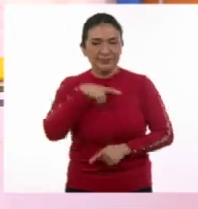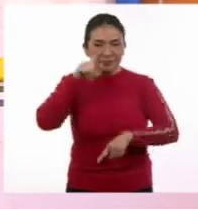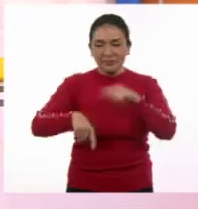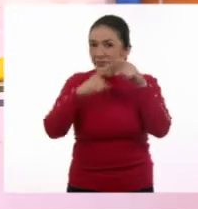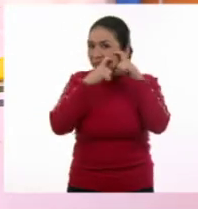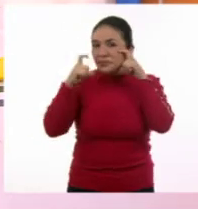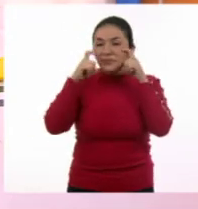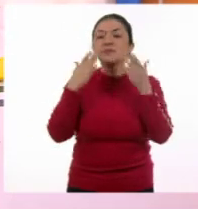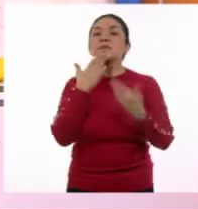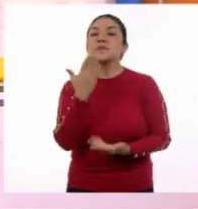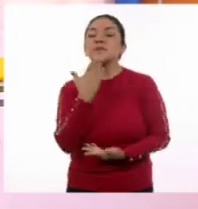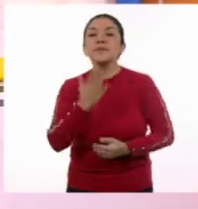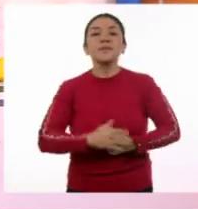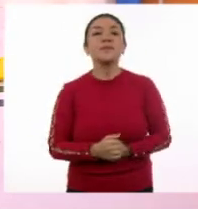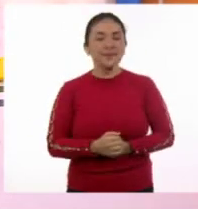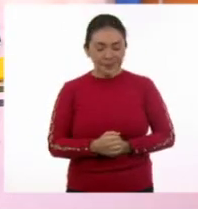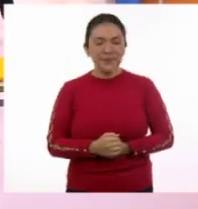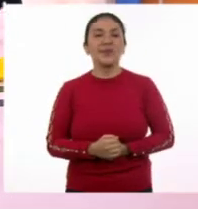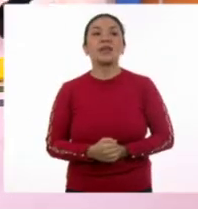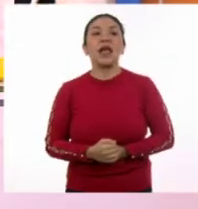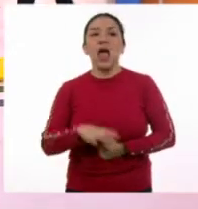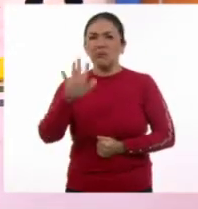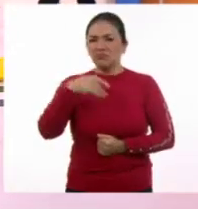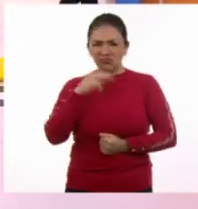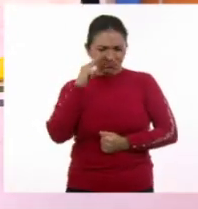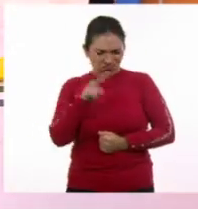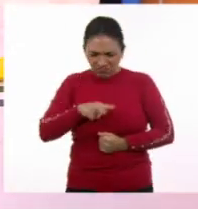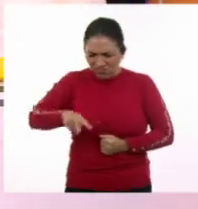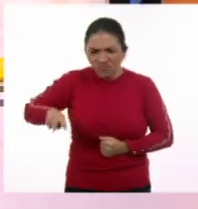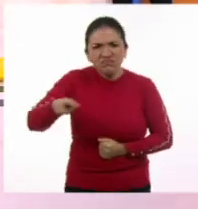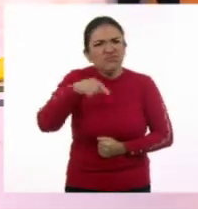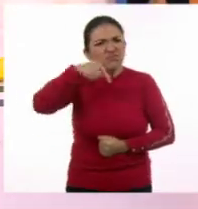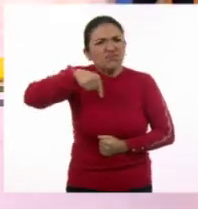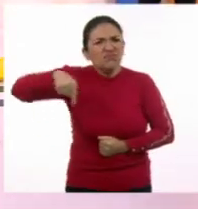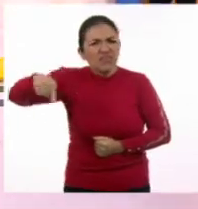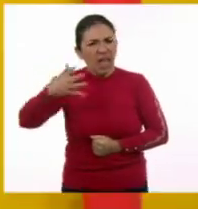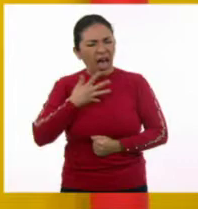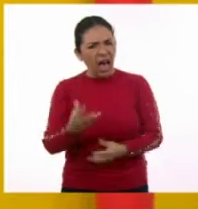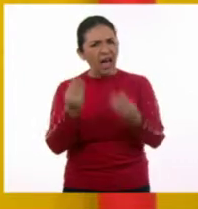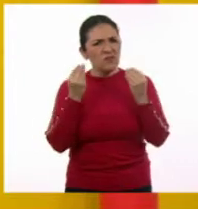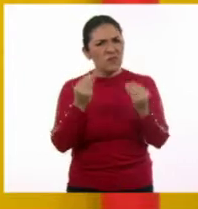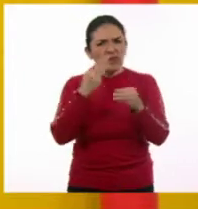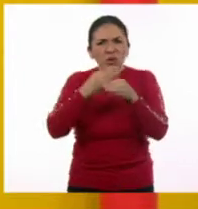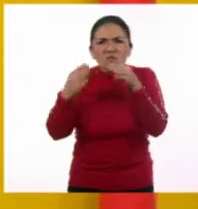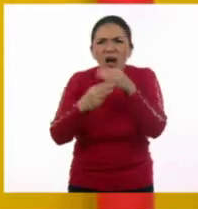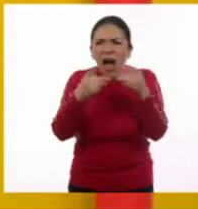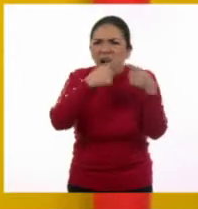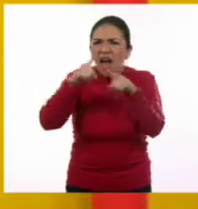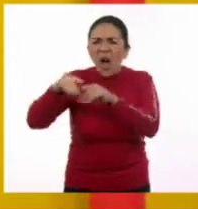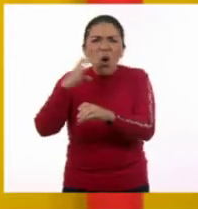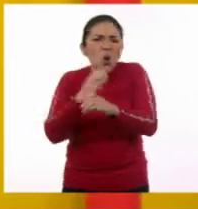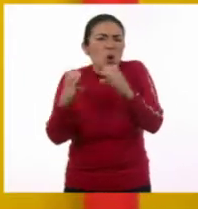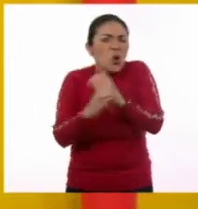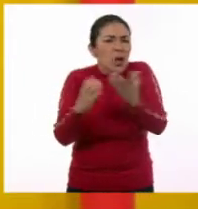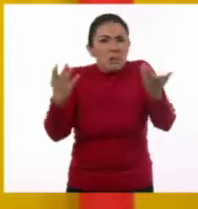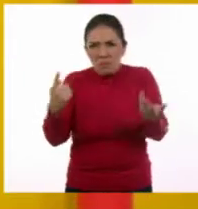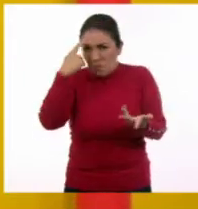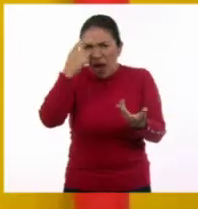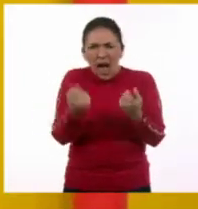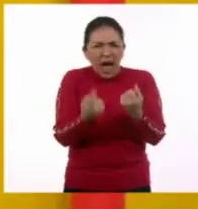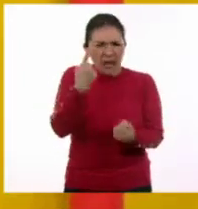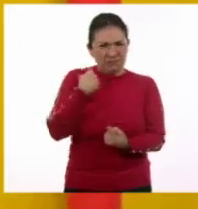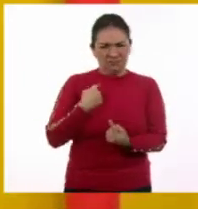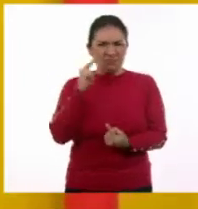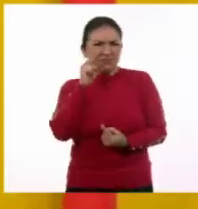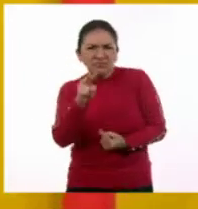muy bien ok yo veo que aquí tenemos mucho material cosas que probablemente para algunos de nosotros